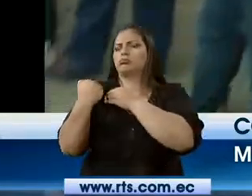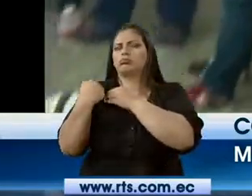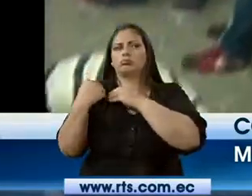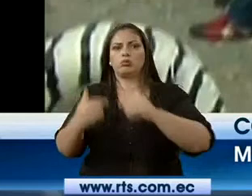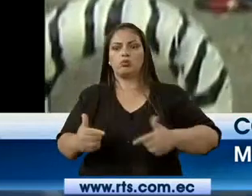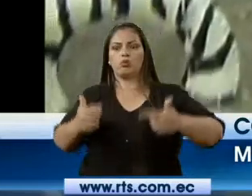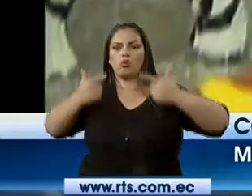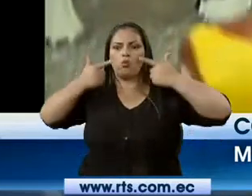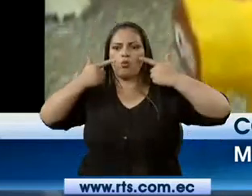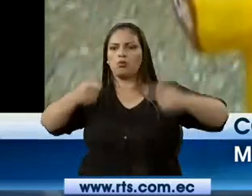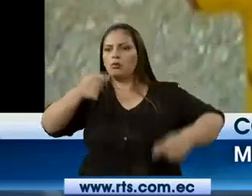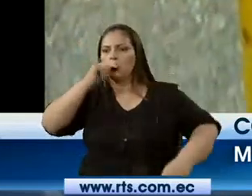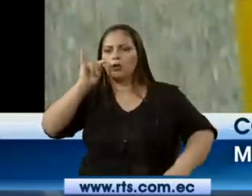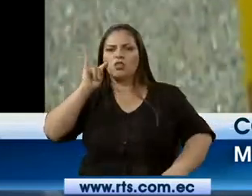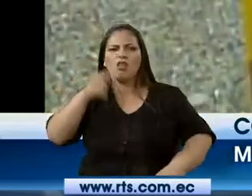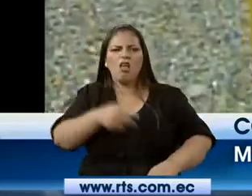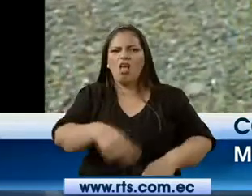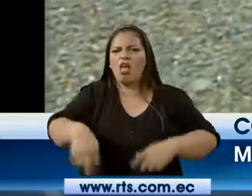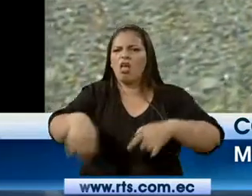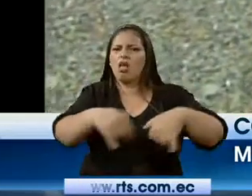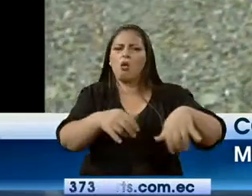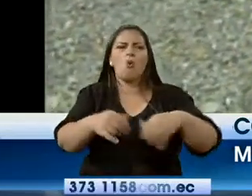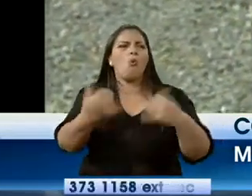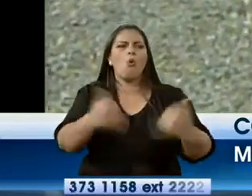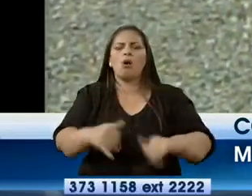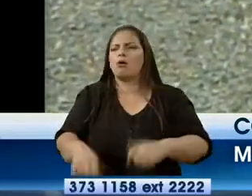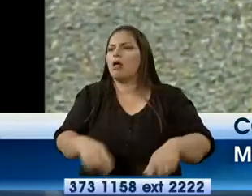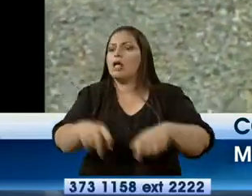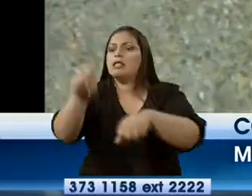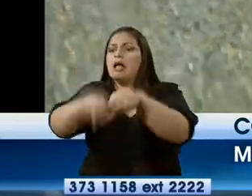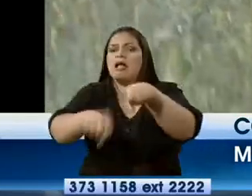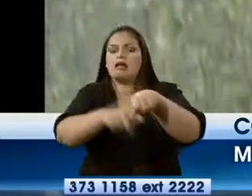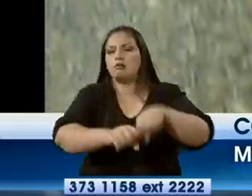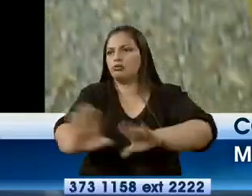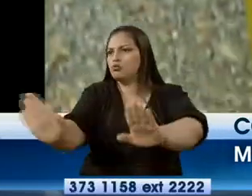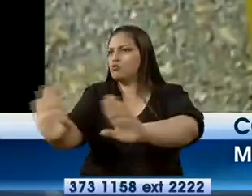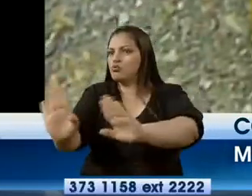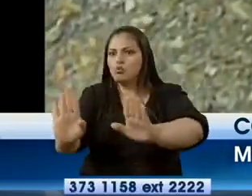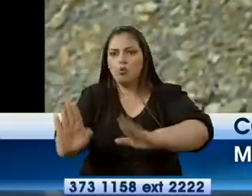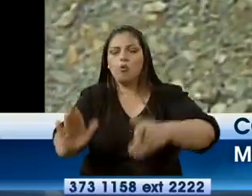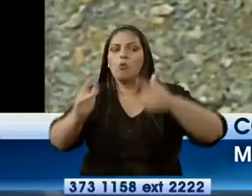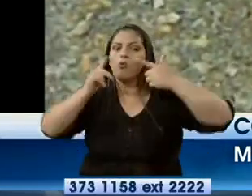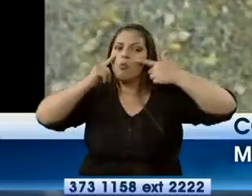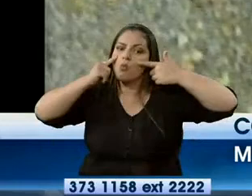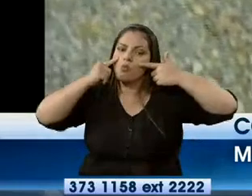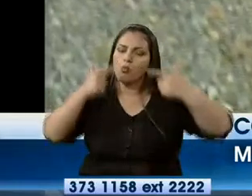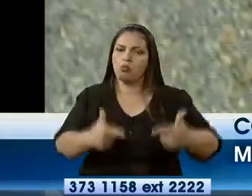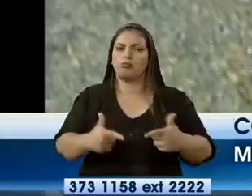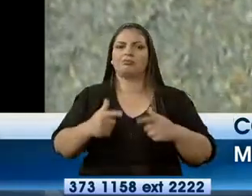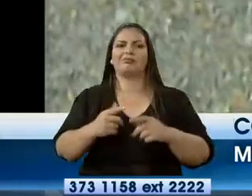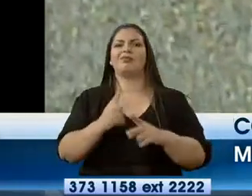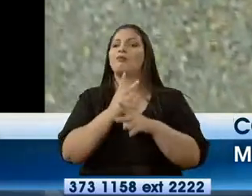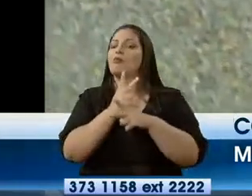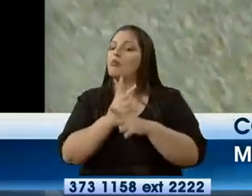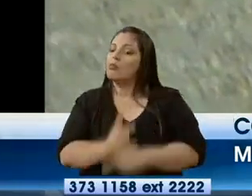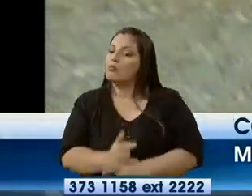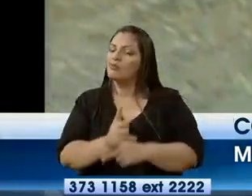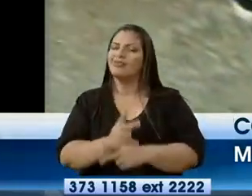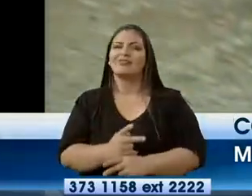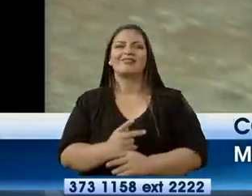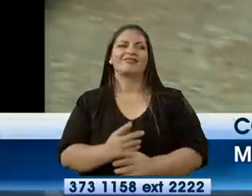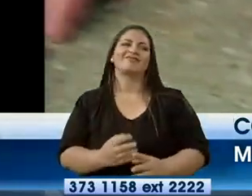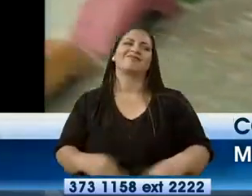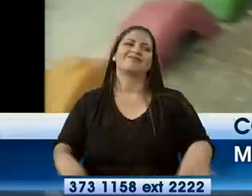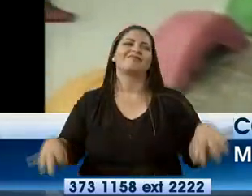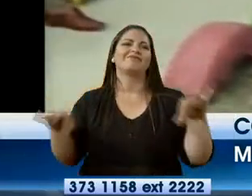Entonces así nos distribuimos, por grupos. Unos grupos vienen en la mañana, otros en la tarde, otros en la noche. Perfecto, muchísimas gracias.